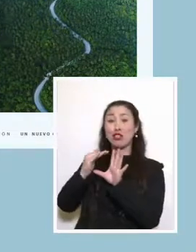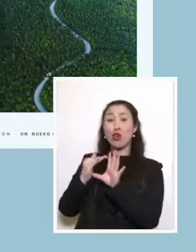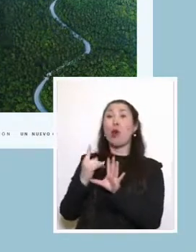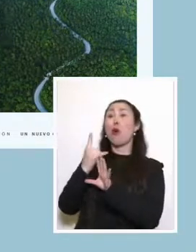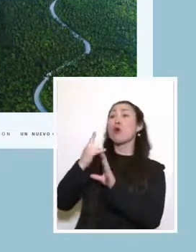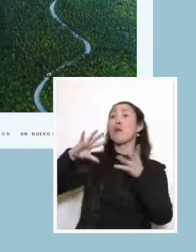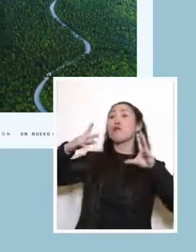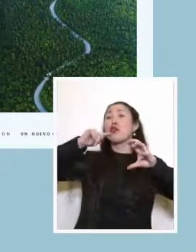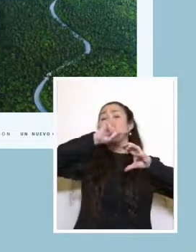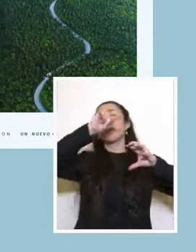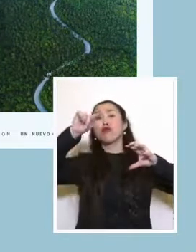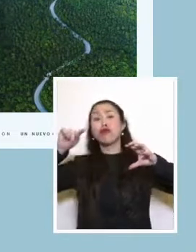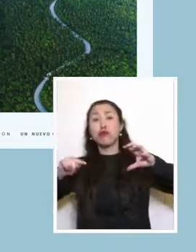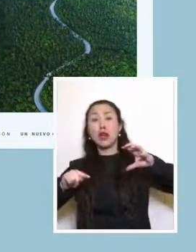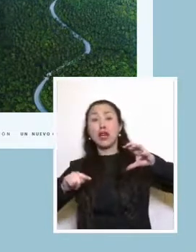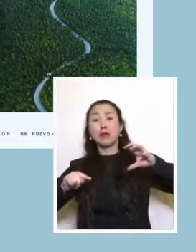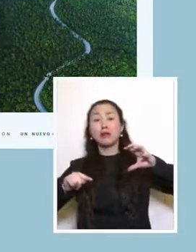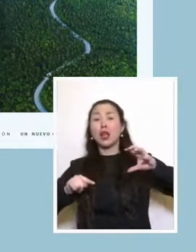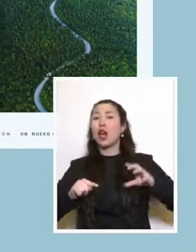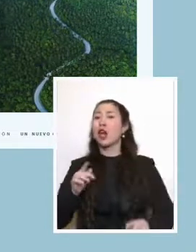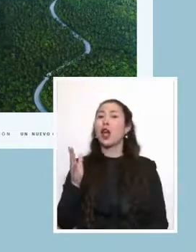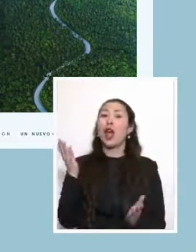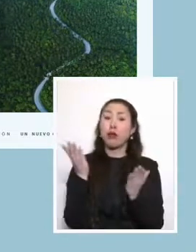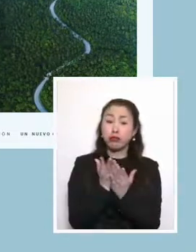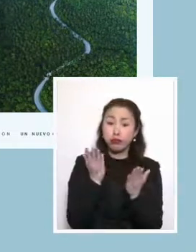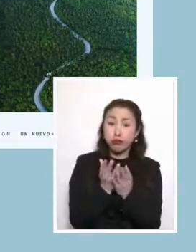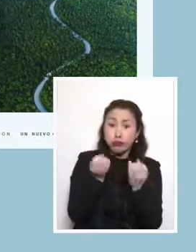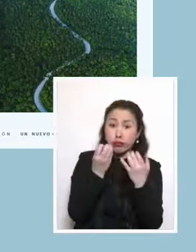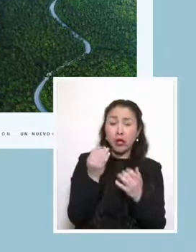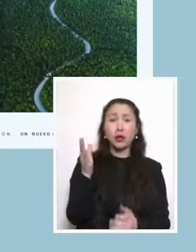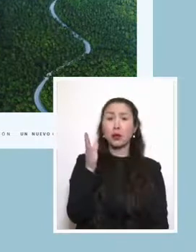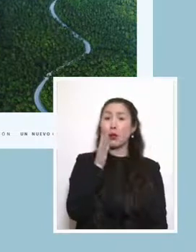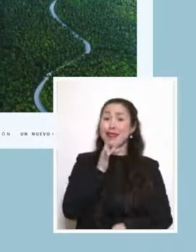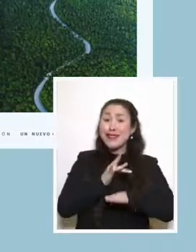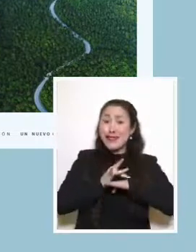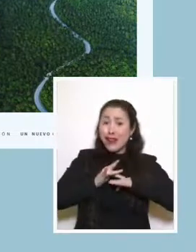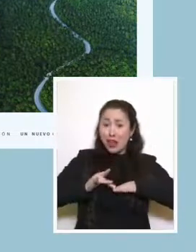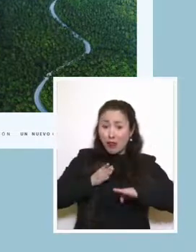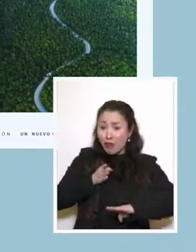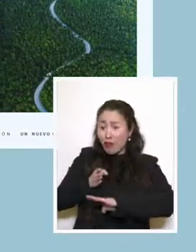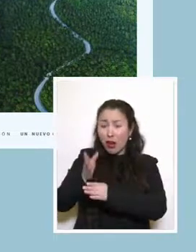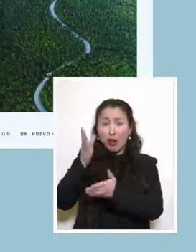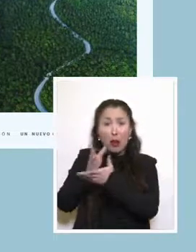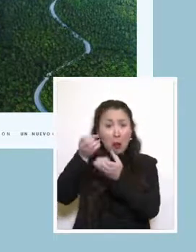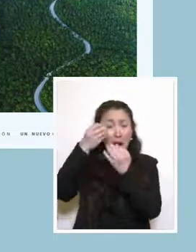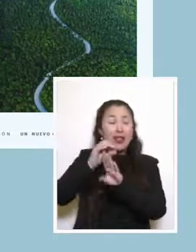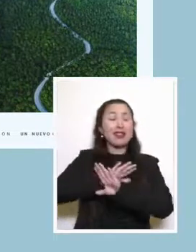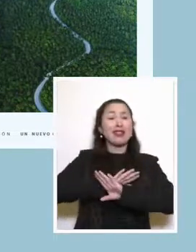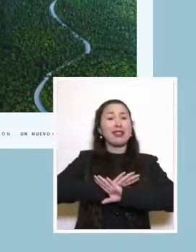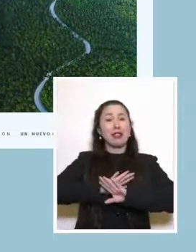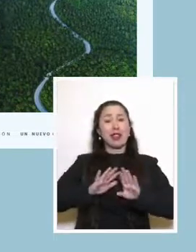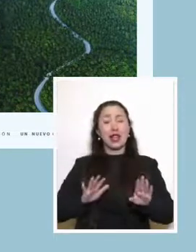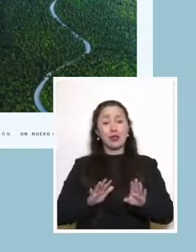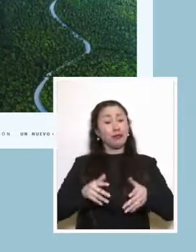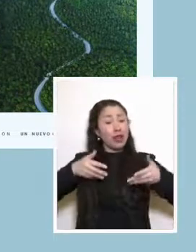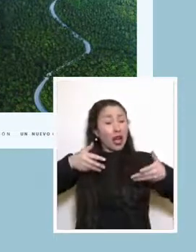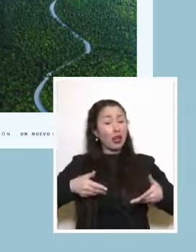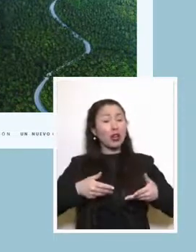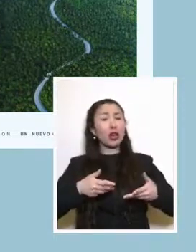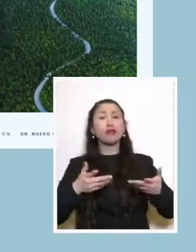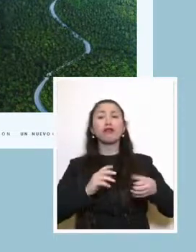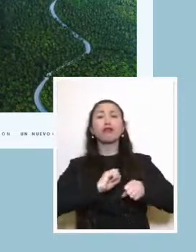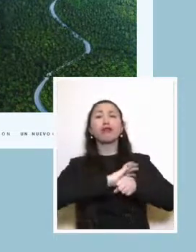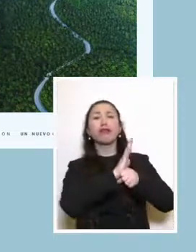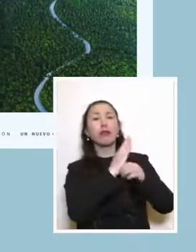el mundo todavía no están escolarizados hoy. Ha surgido, especialmente en este tiempo de COVID, el concepto